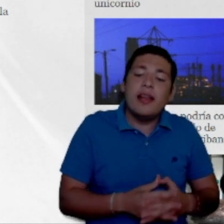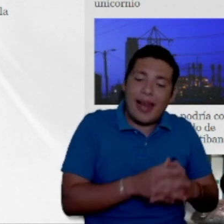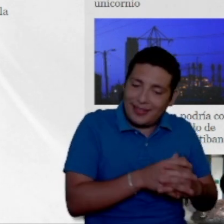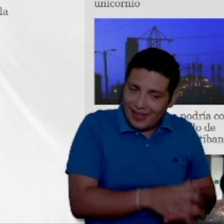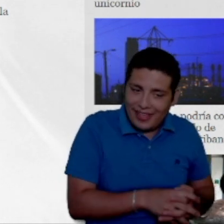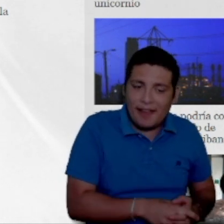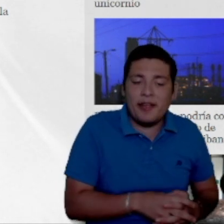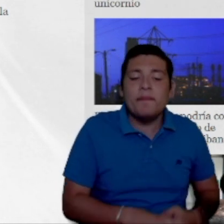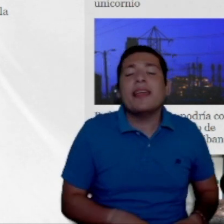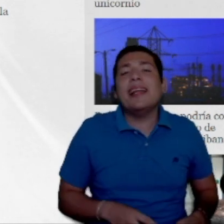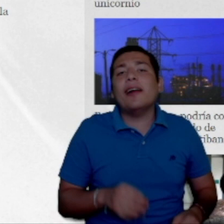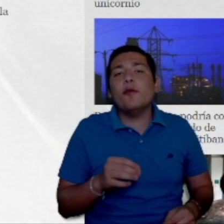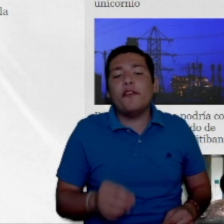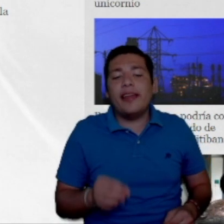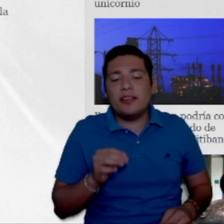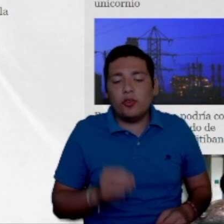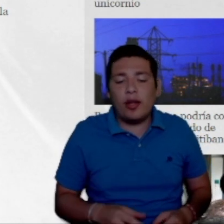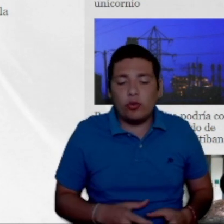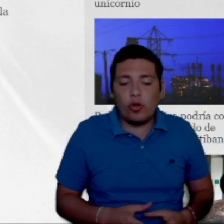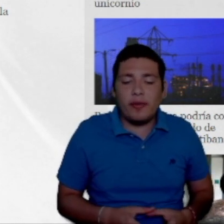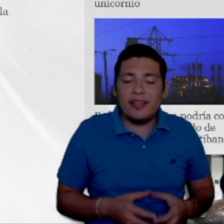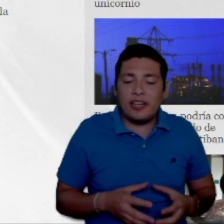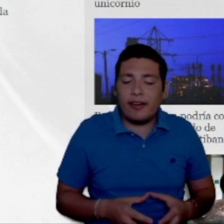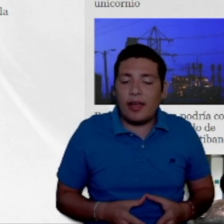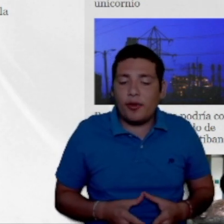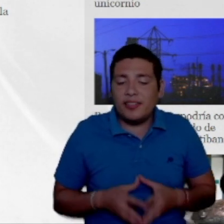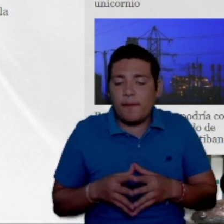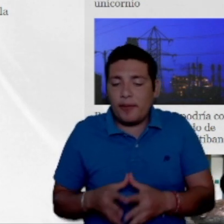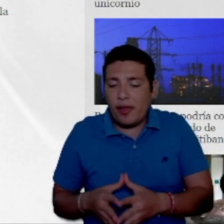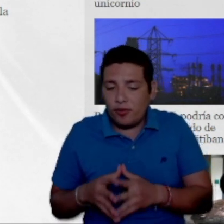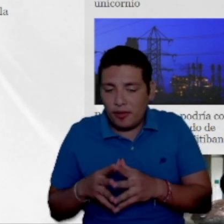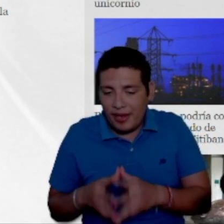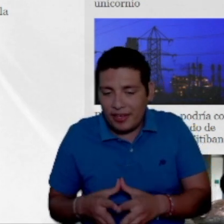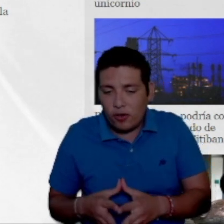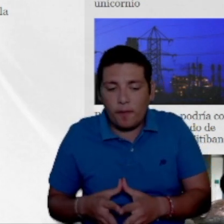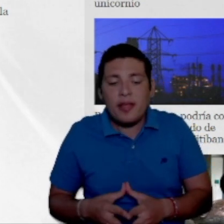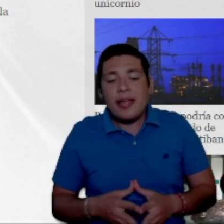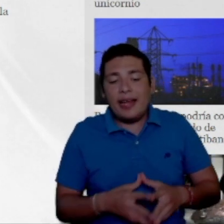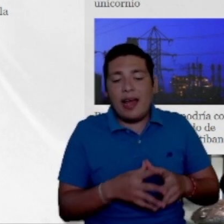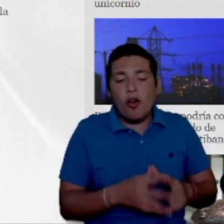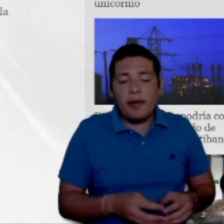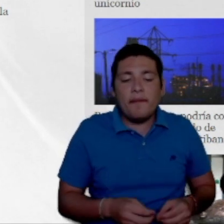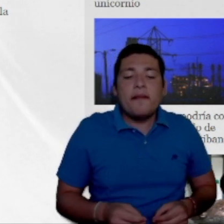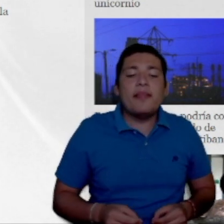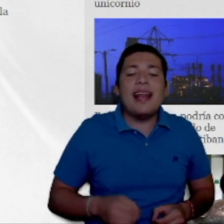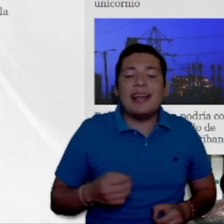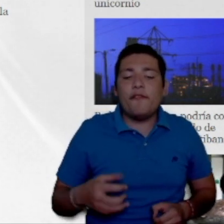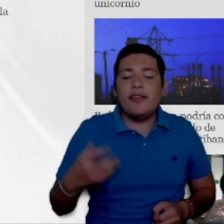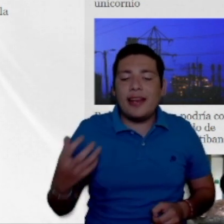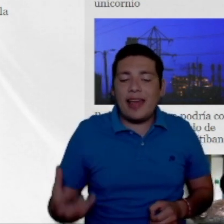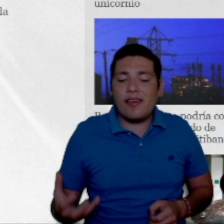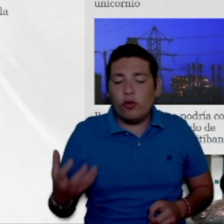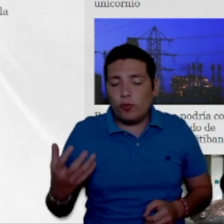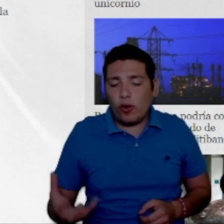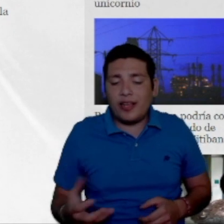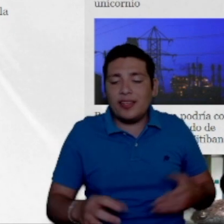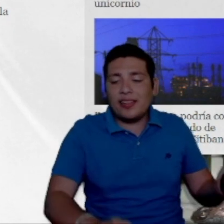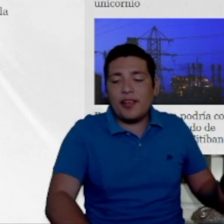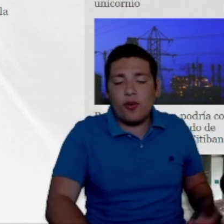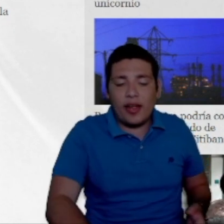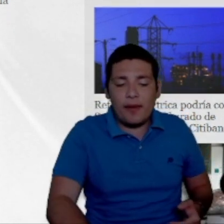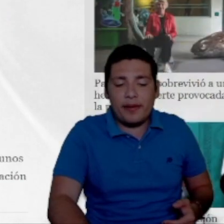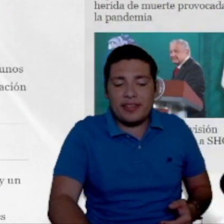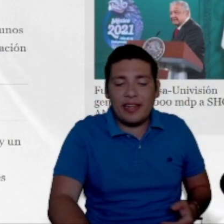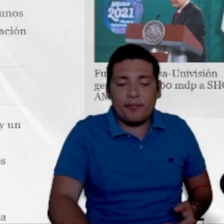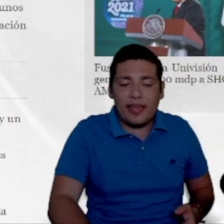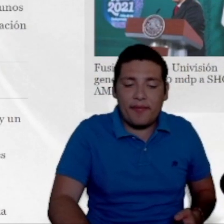México, la CTM, y la Confederación Autónoma de Trabajadores y Empleados de México. En la obra de la refinería de Dos Bocas,